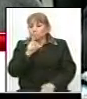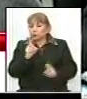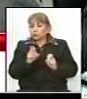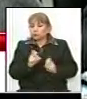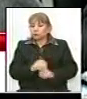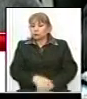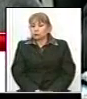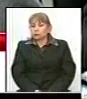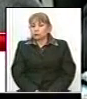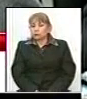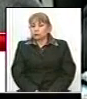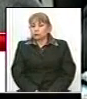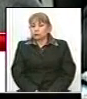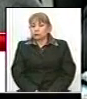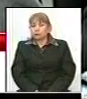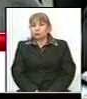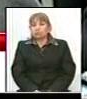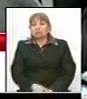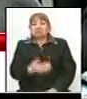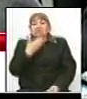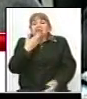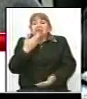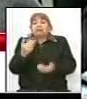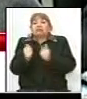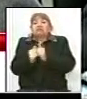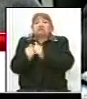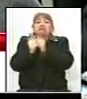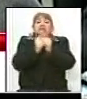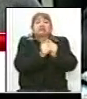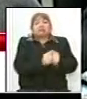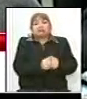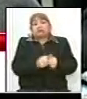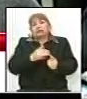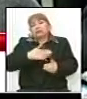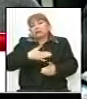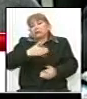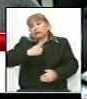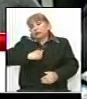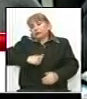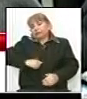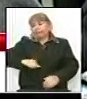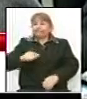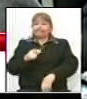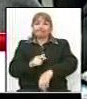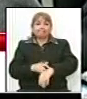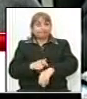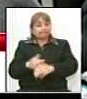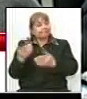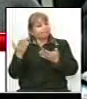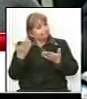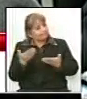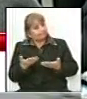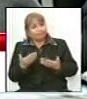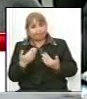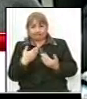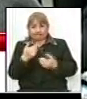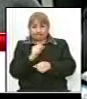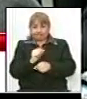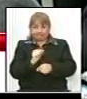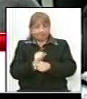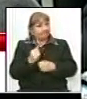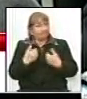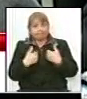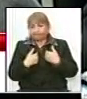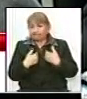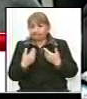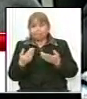en la consulta a mis pacientes, la mayoría dice, no hay quien me traiga, doctora. Mi hijo recién se ha dado el tiempo de traerme o de sacarme la cita, no tenía